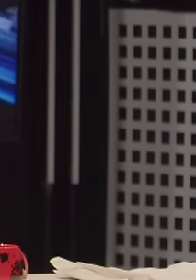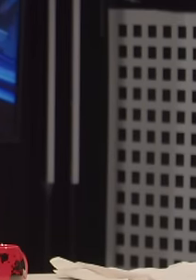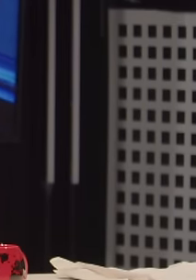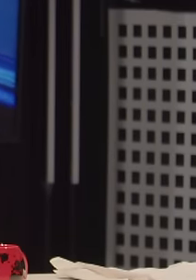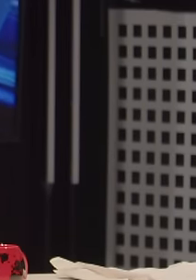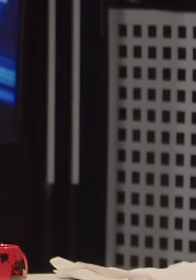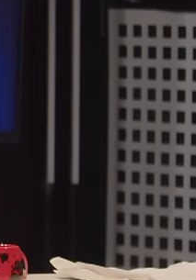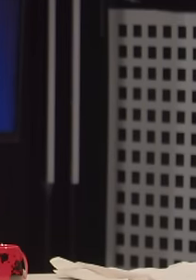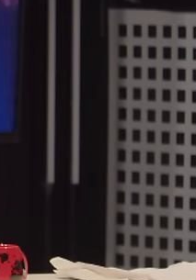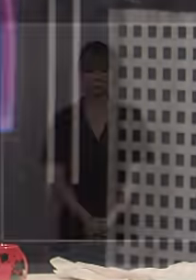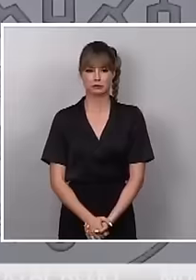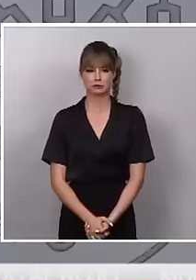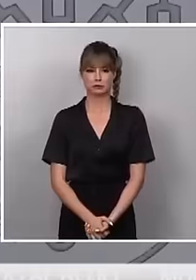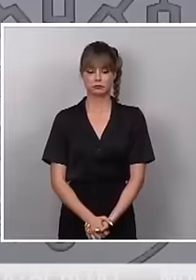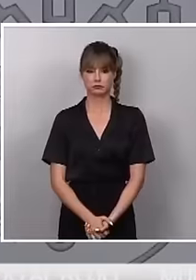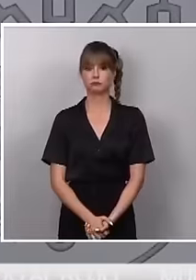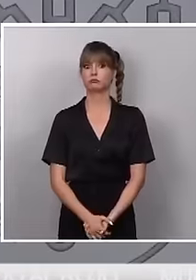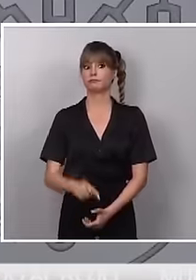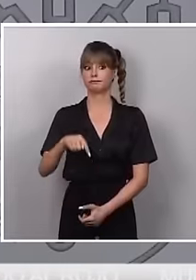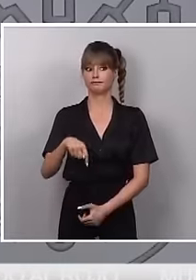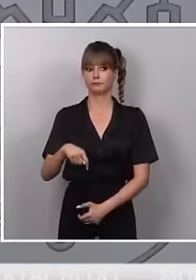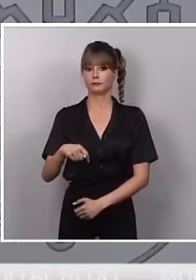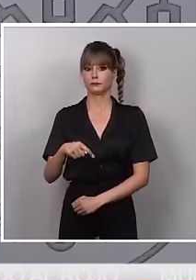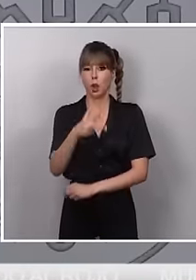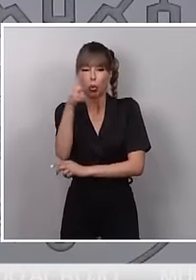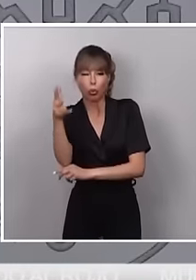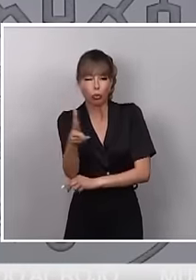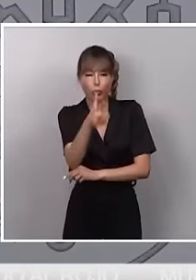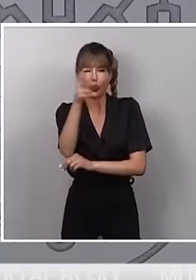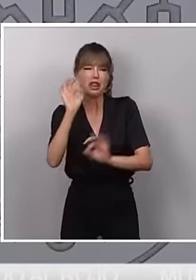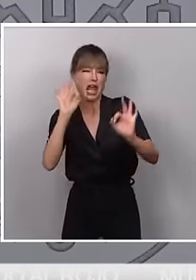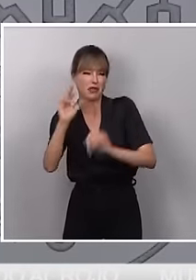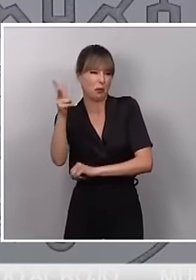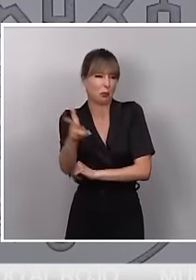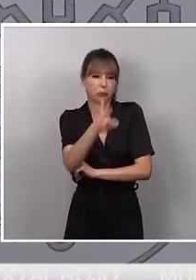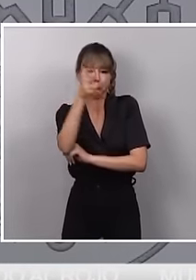caso. Pues hoy hemos visto que han venido a grabar un montaje.